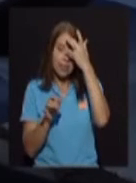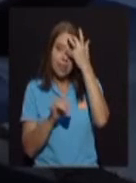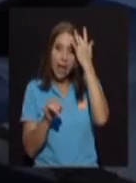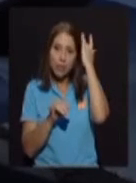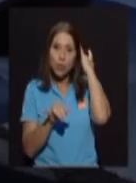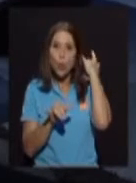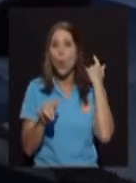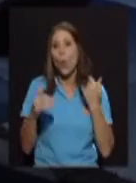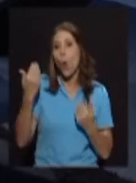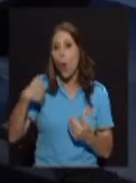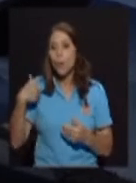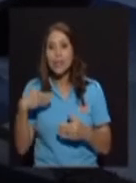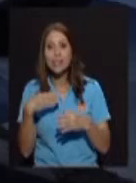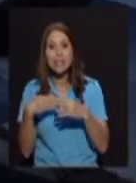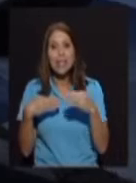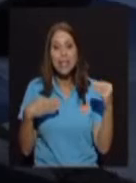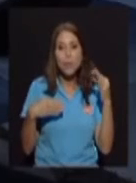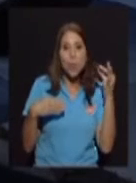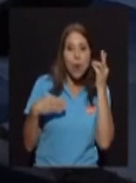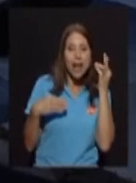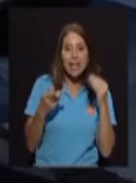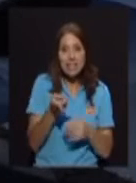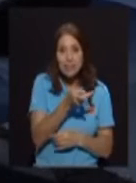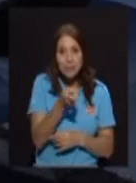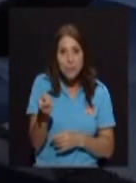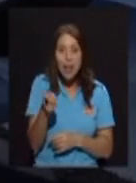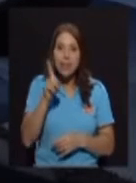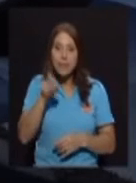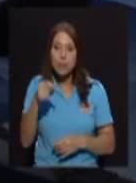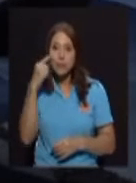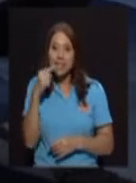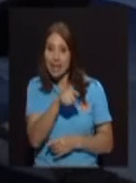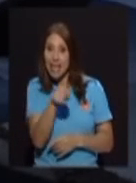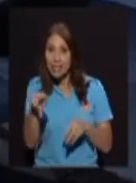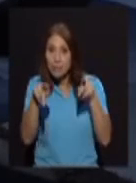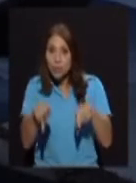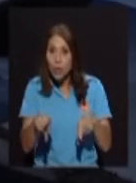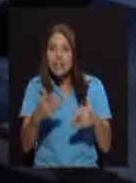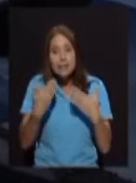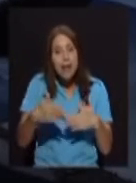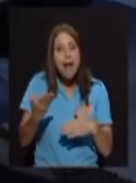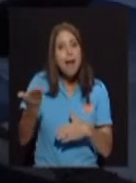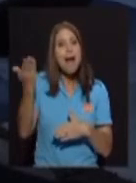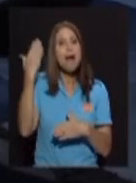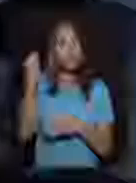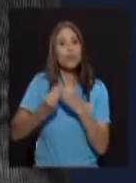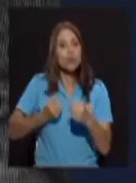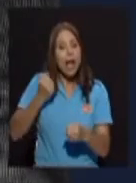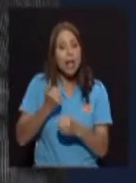en hombres y mujeres, estas son personas, tenemos que pensar que tuvieron la oportunidad de educarse hace muchos